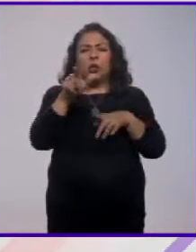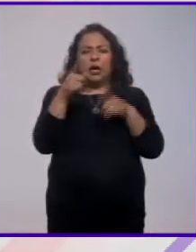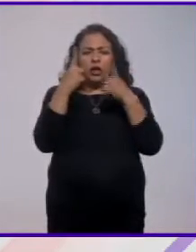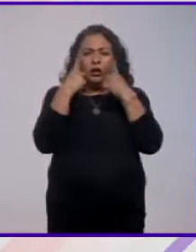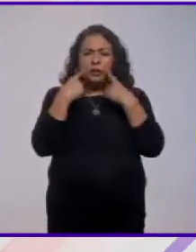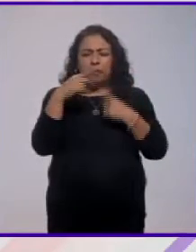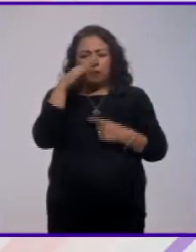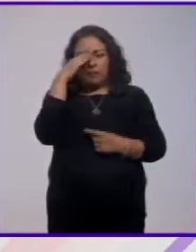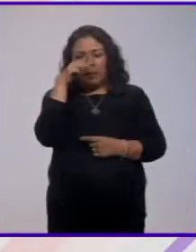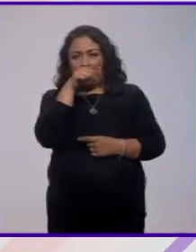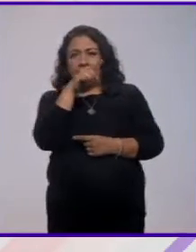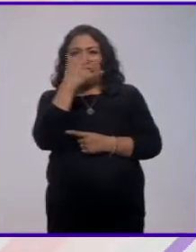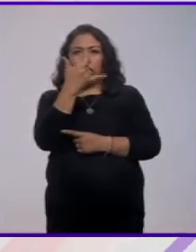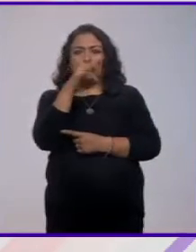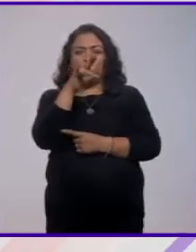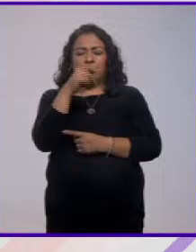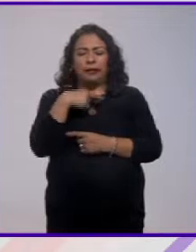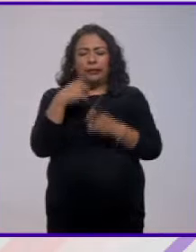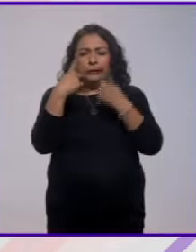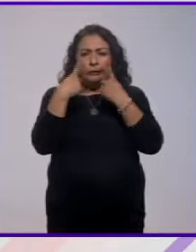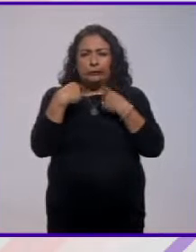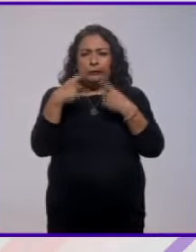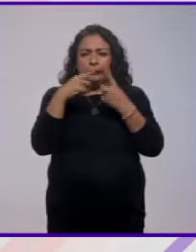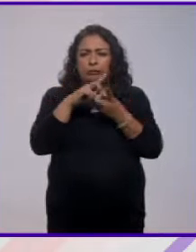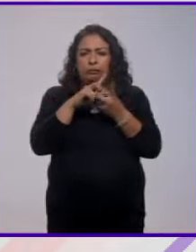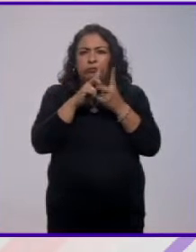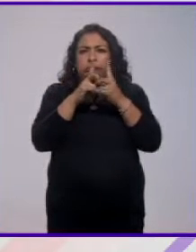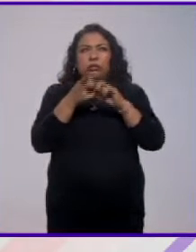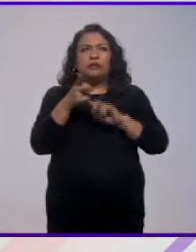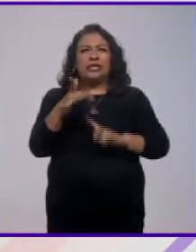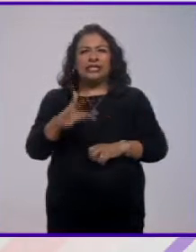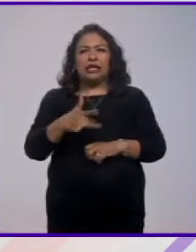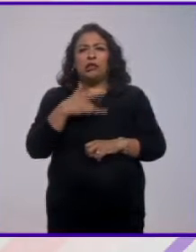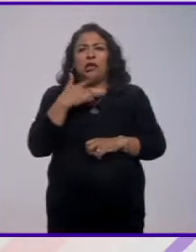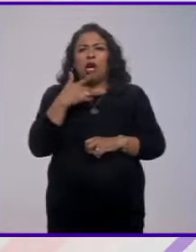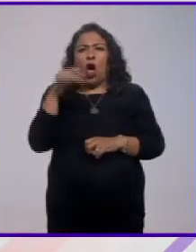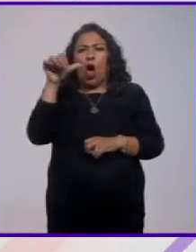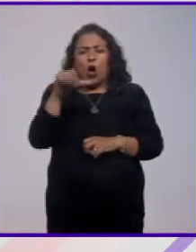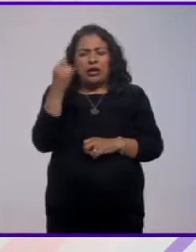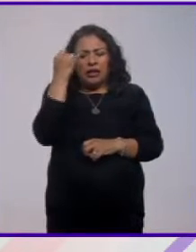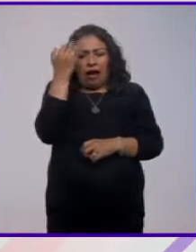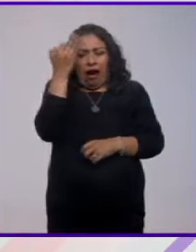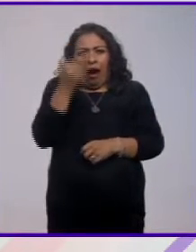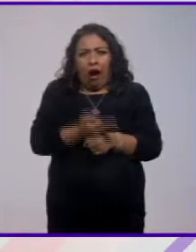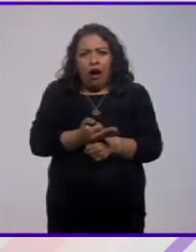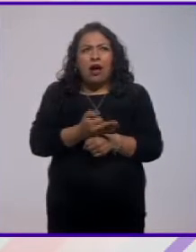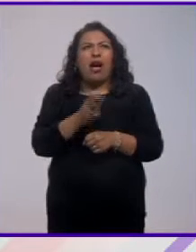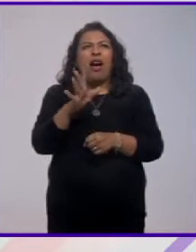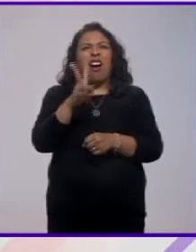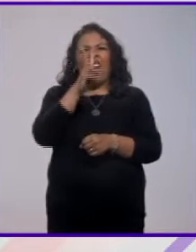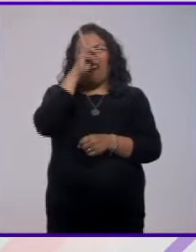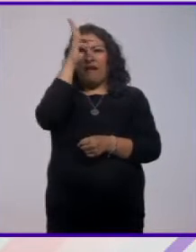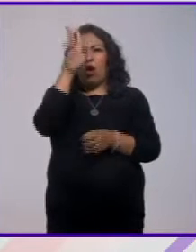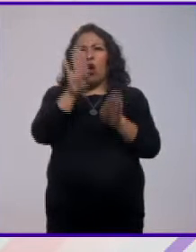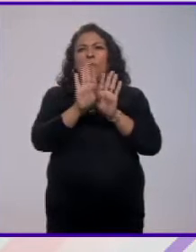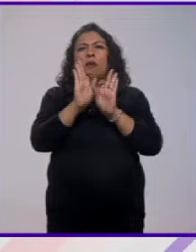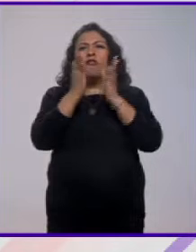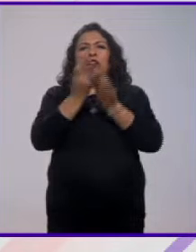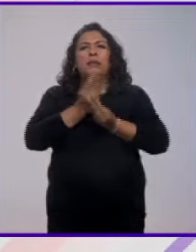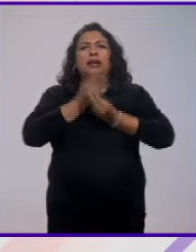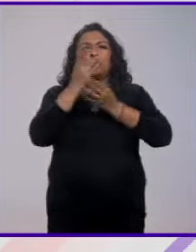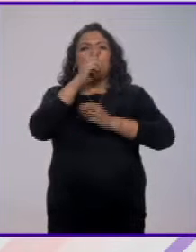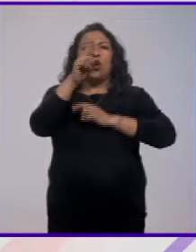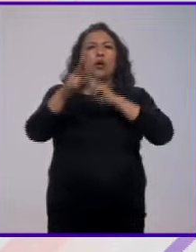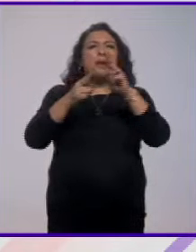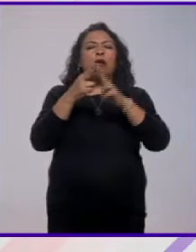pensando en Yugoslavia. Con su sentir y con improvisación, además de la violencia como lenguaje universal, se